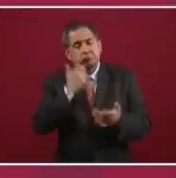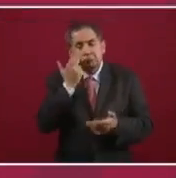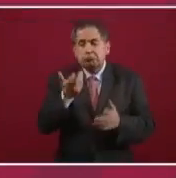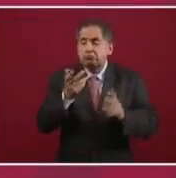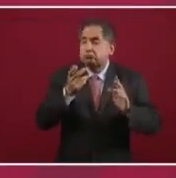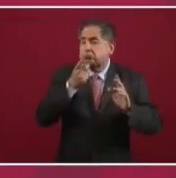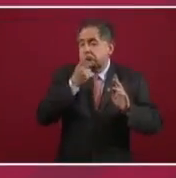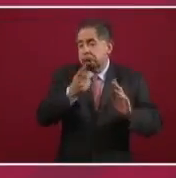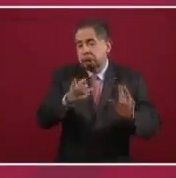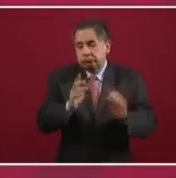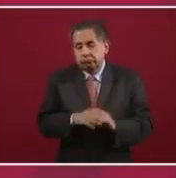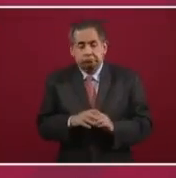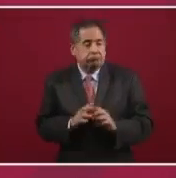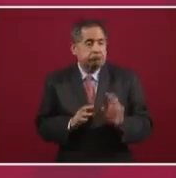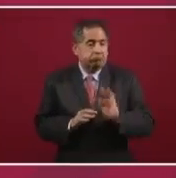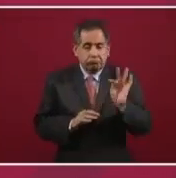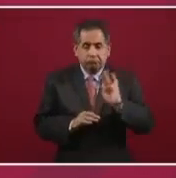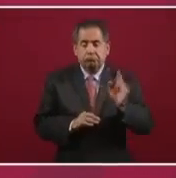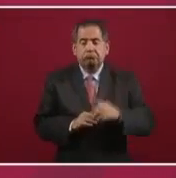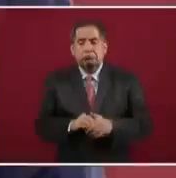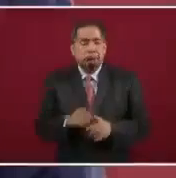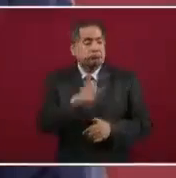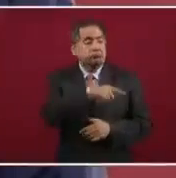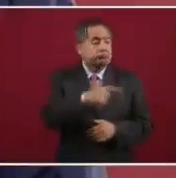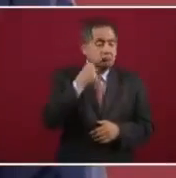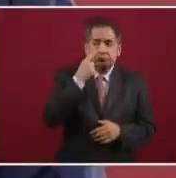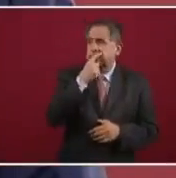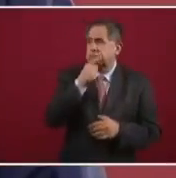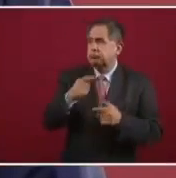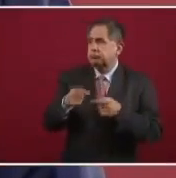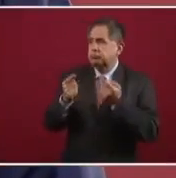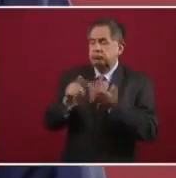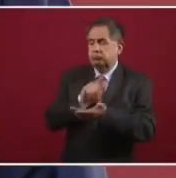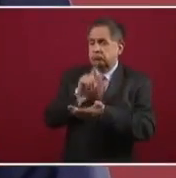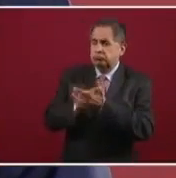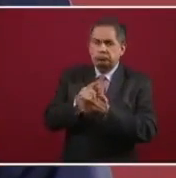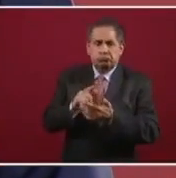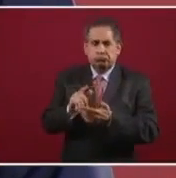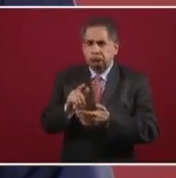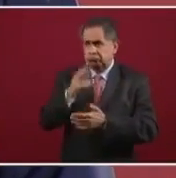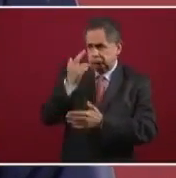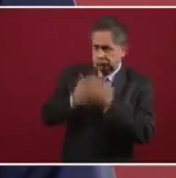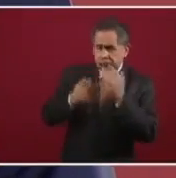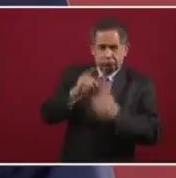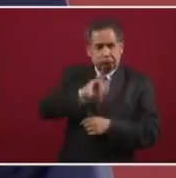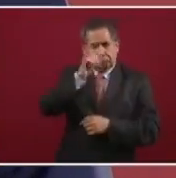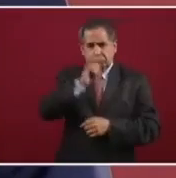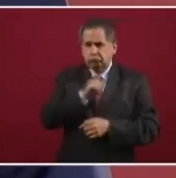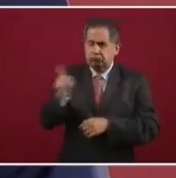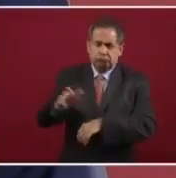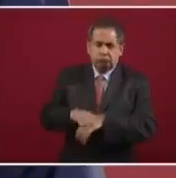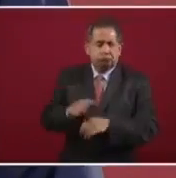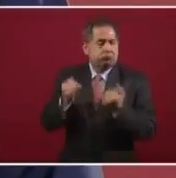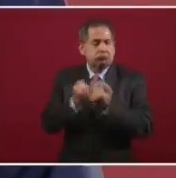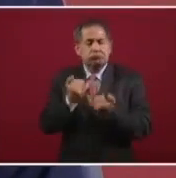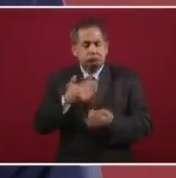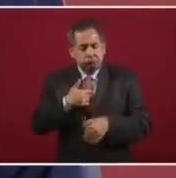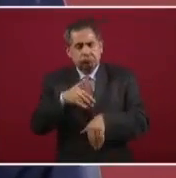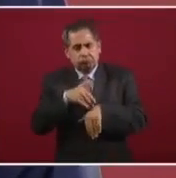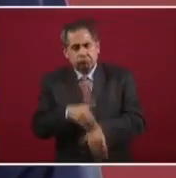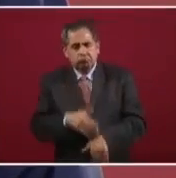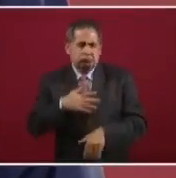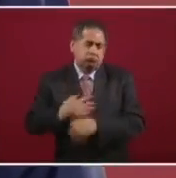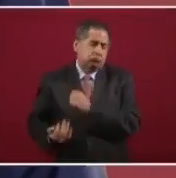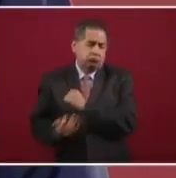que así lo decidiera una autoridad, pues como cualquier ciudadano tengo derecho a